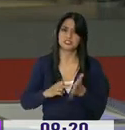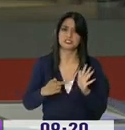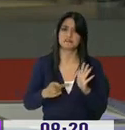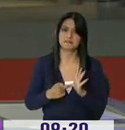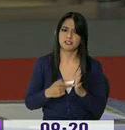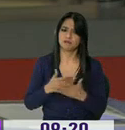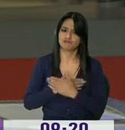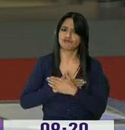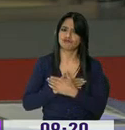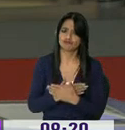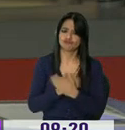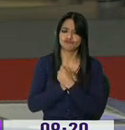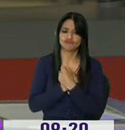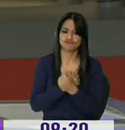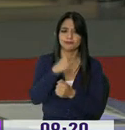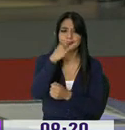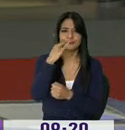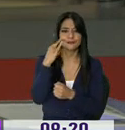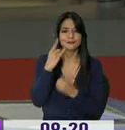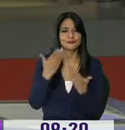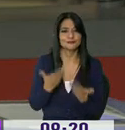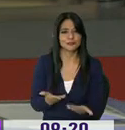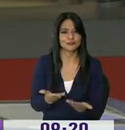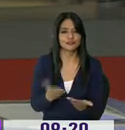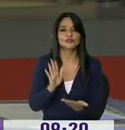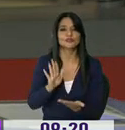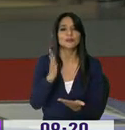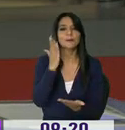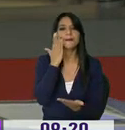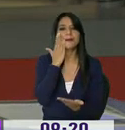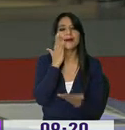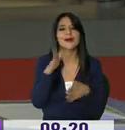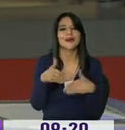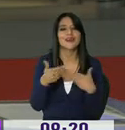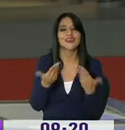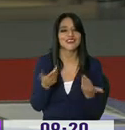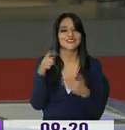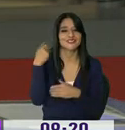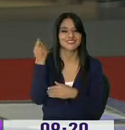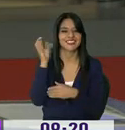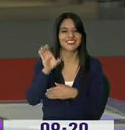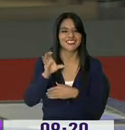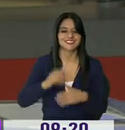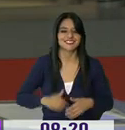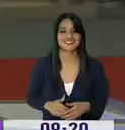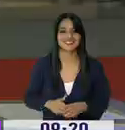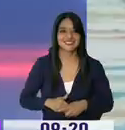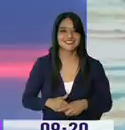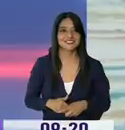demostración de cariño de los niños que expresan a su amor a través de los videos. Veamos.